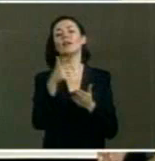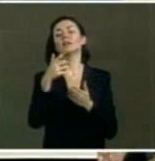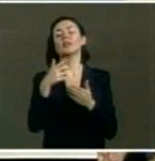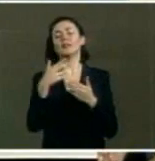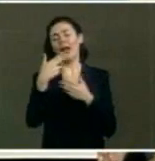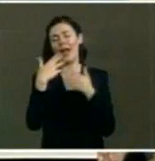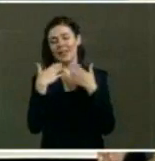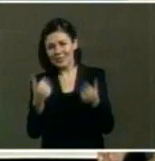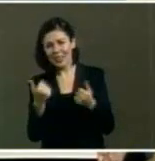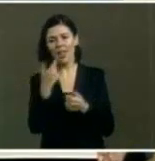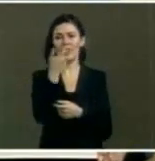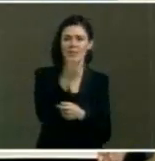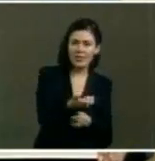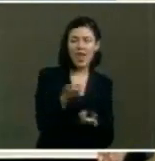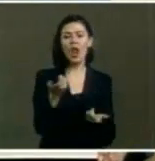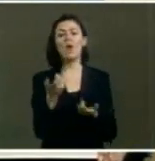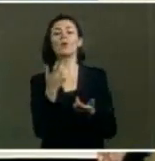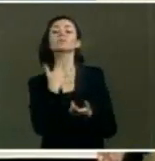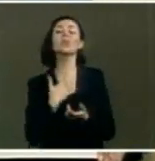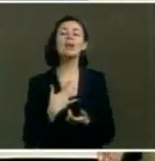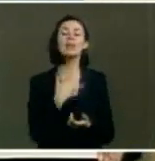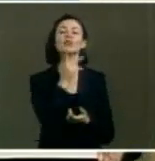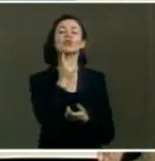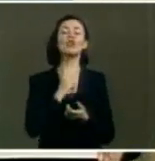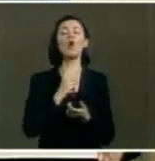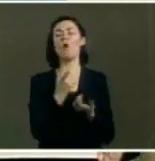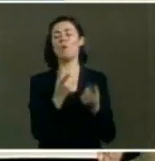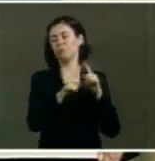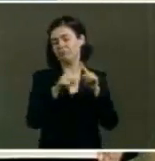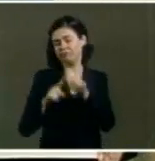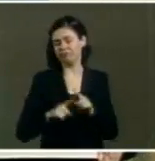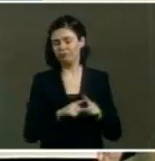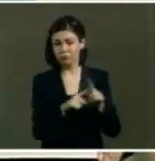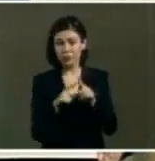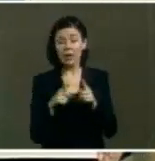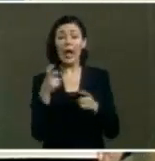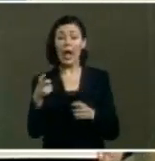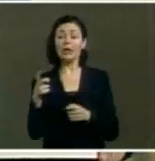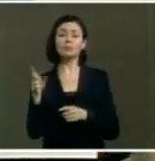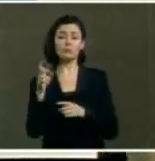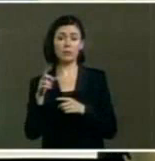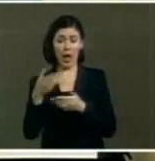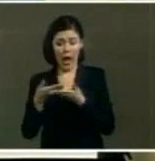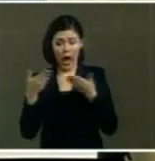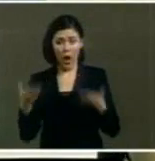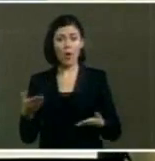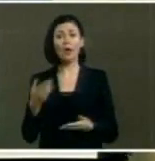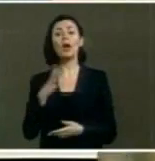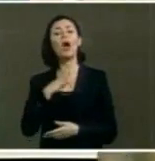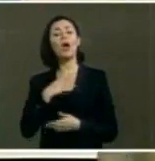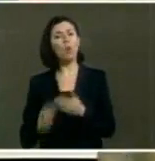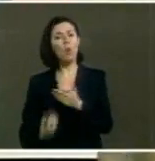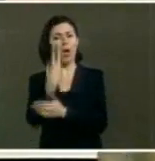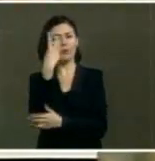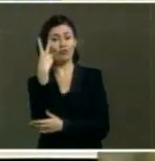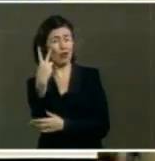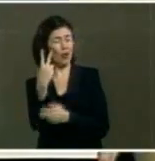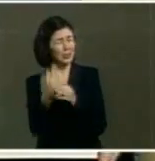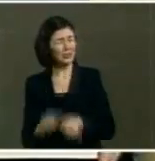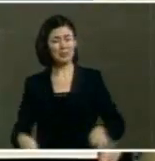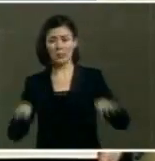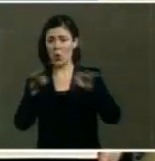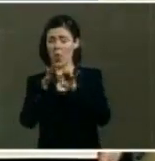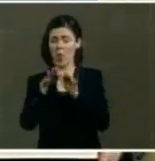industria petrolera. En este año concretamente se han aprobado por el Congreso de la Unión 2 reformas